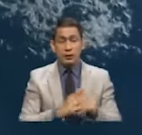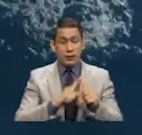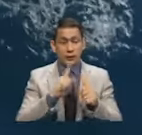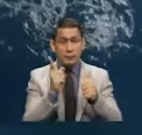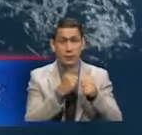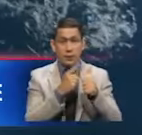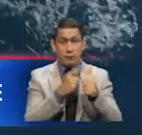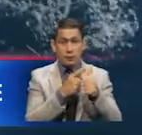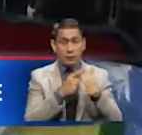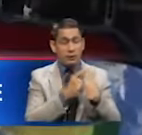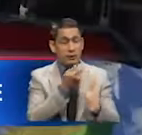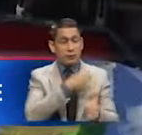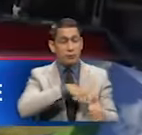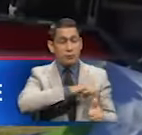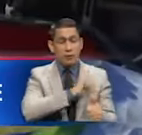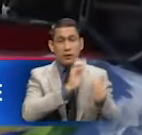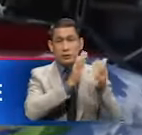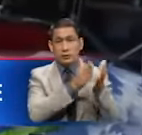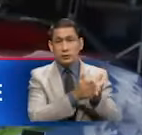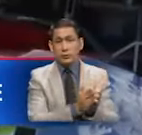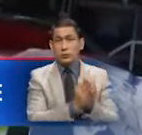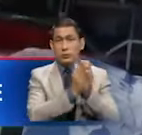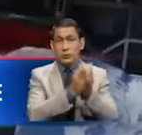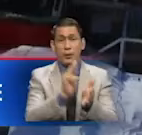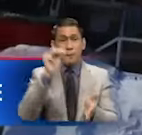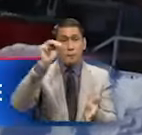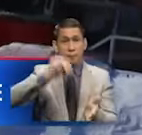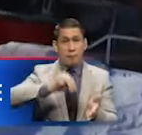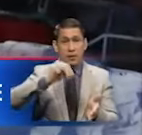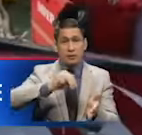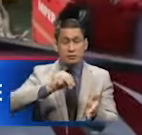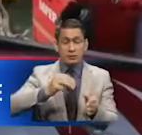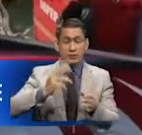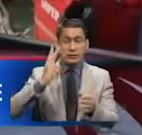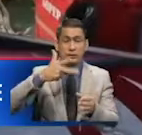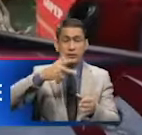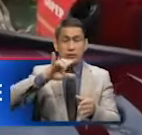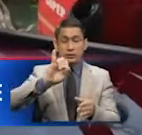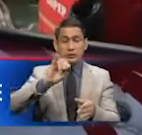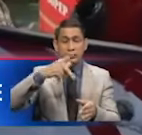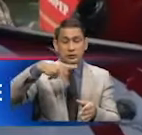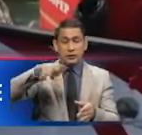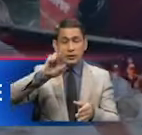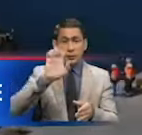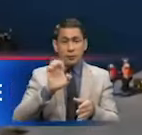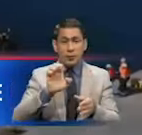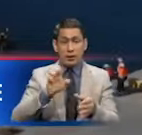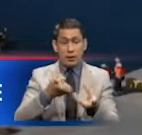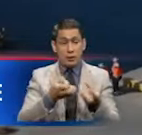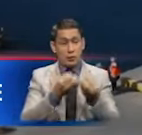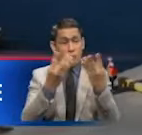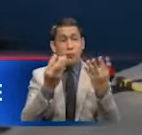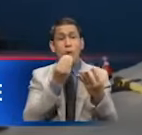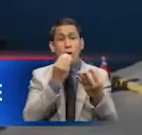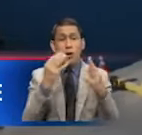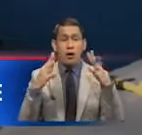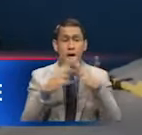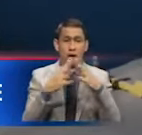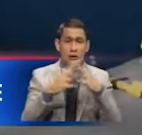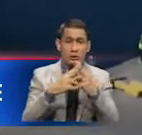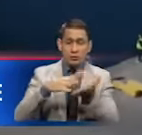ONG española Open Arms zarpó este martes de Chipre con unas 200 toneladas de alimentos, como arroz,